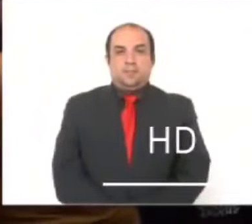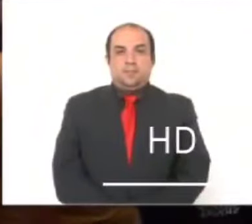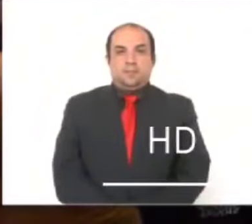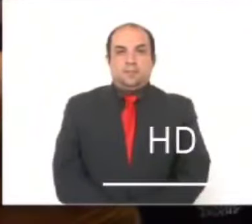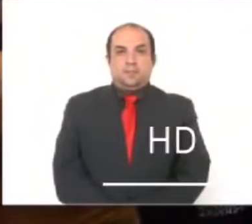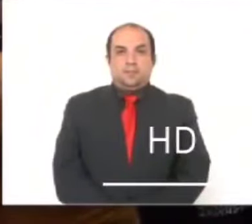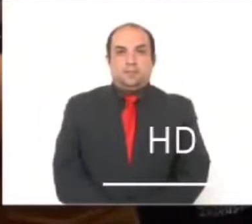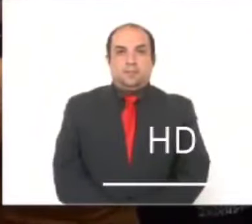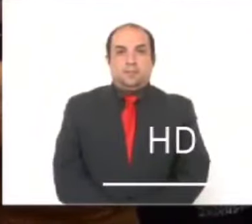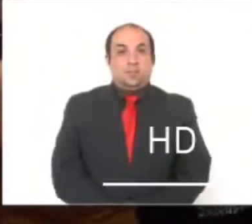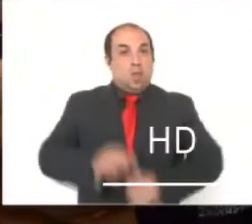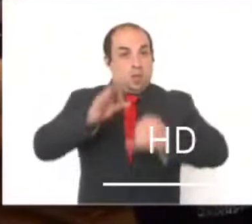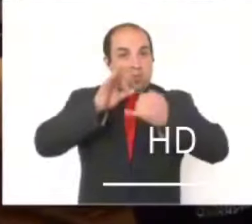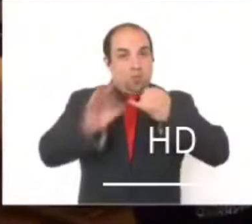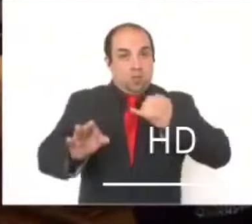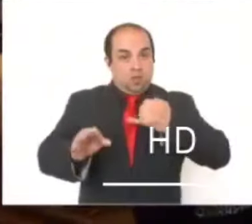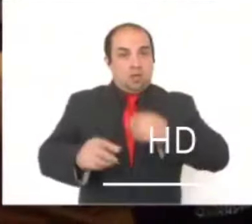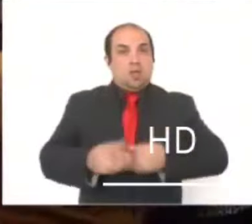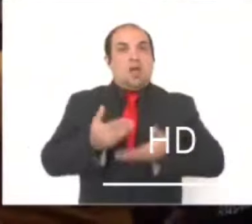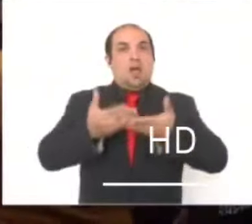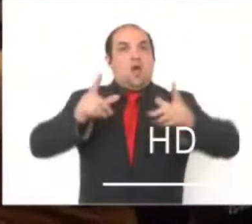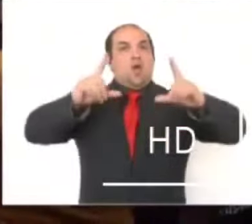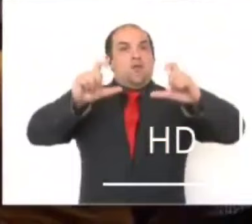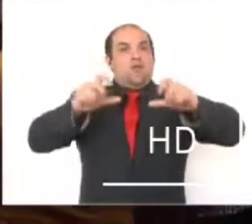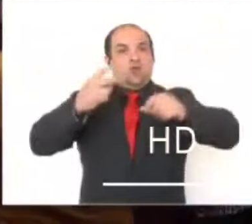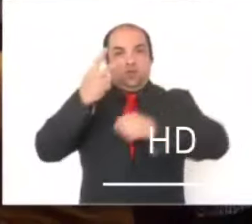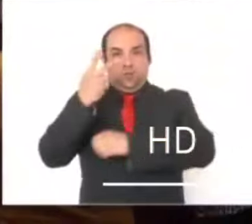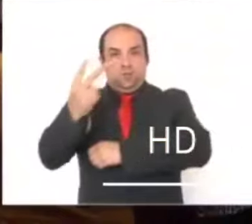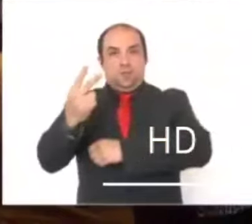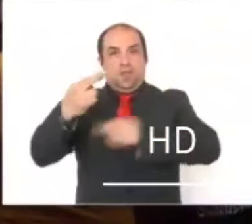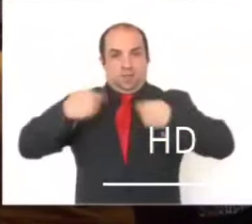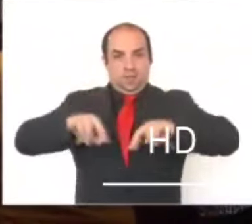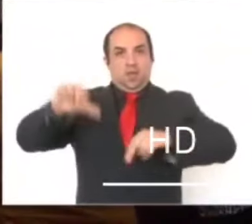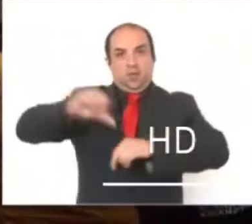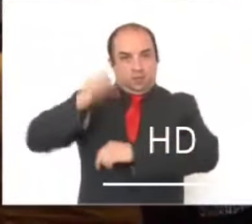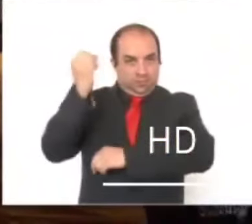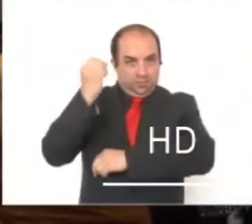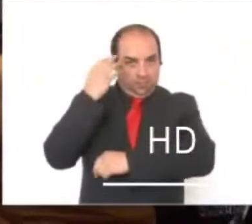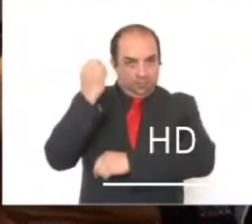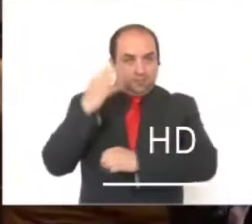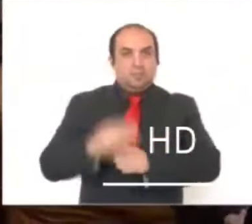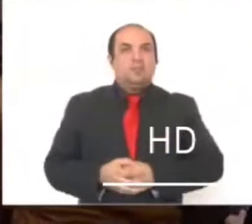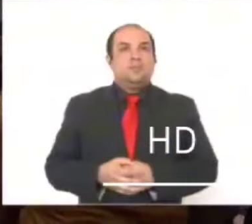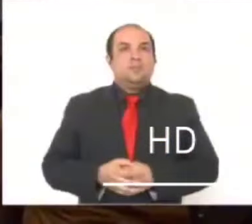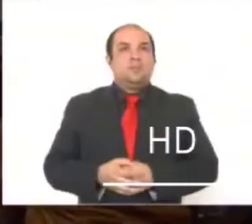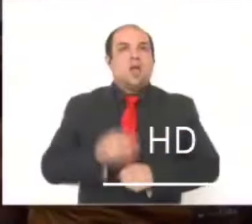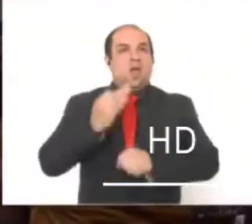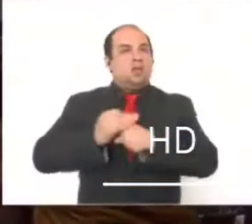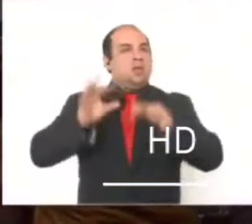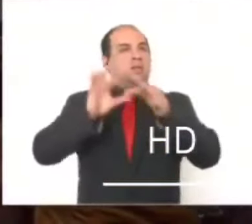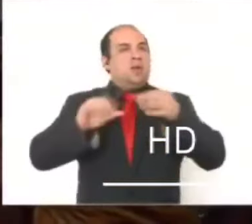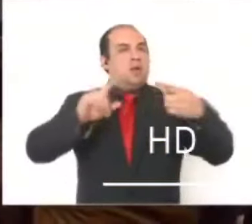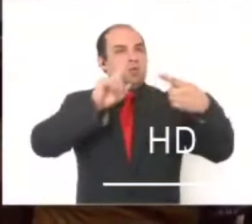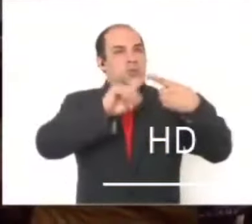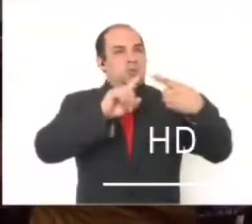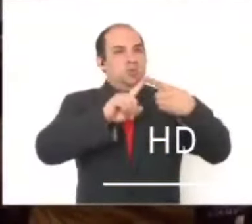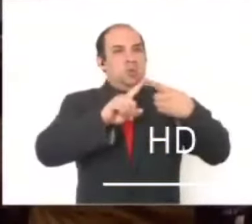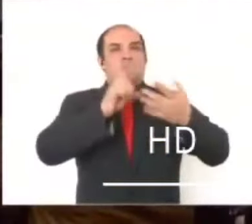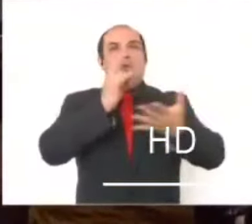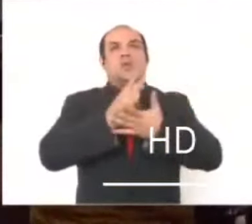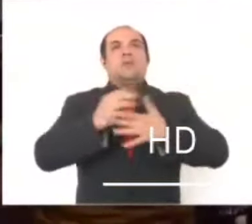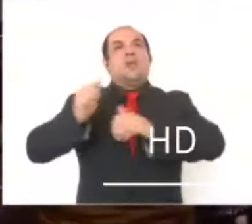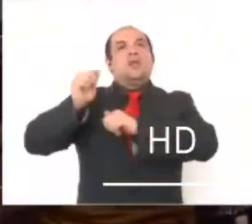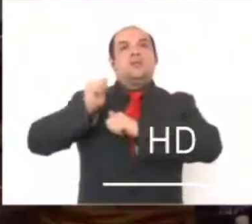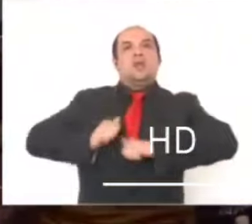Bien, damas y caballeros, y para concluir, vamos a tomar 2 fotografías representativas de este acto con las siguientes indicaciones. En la primera,